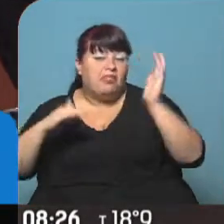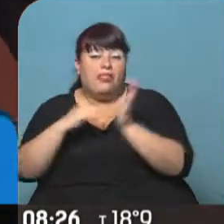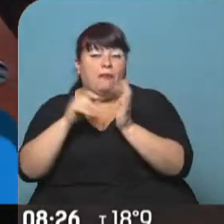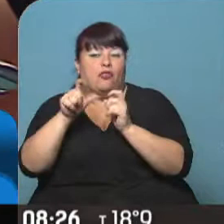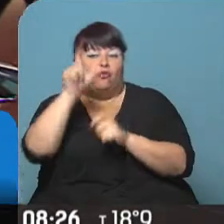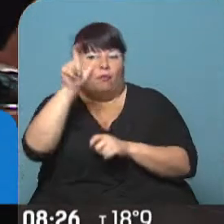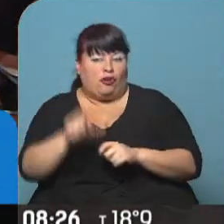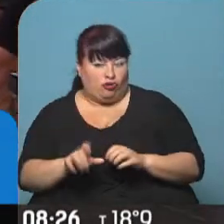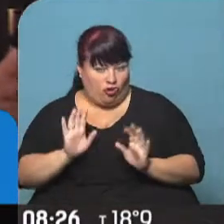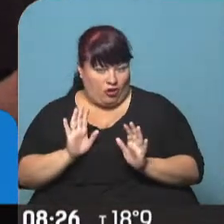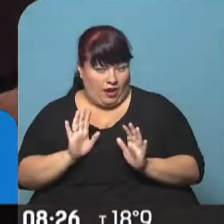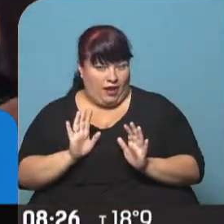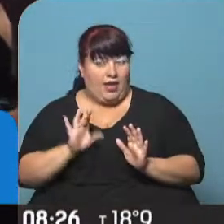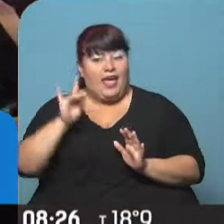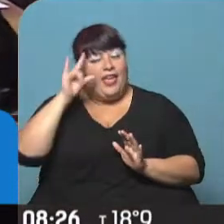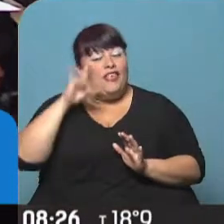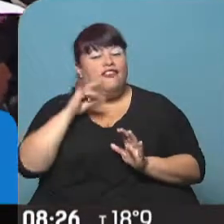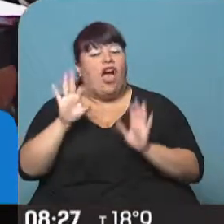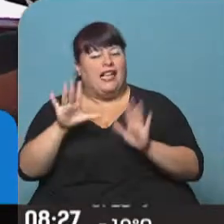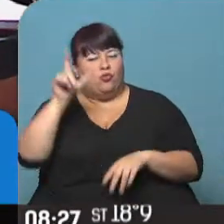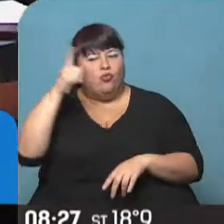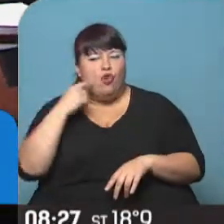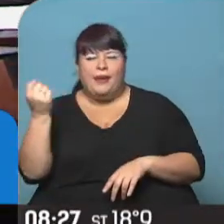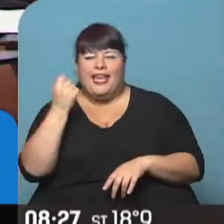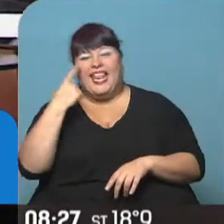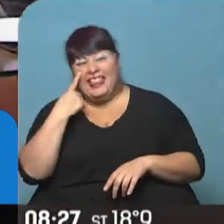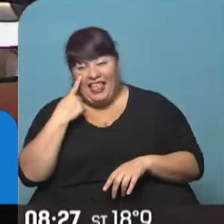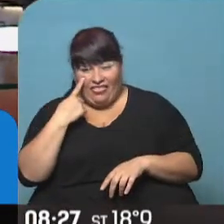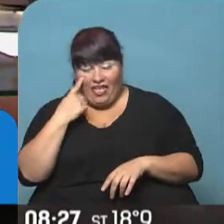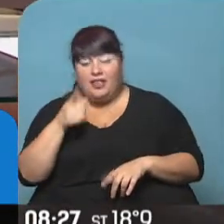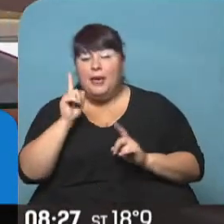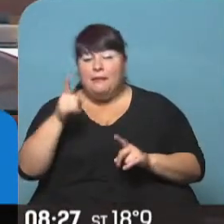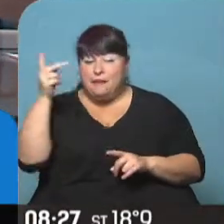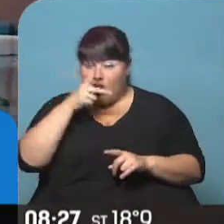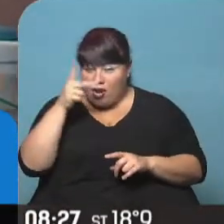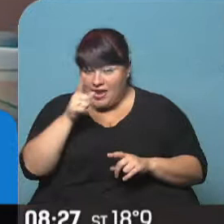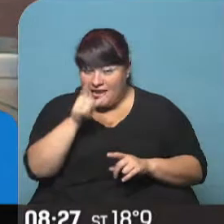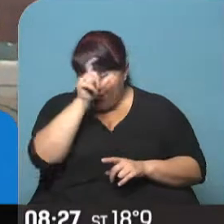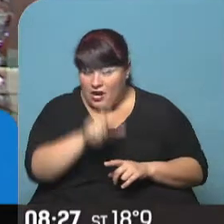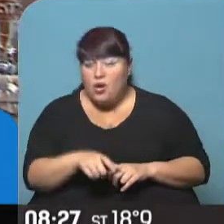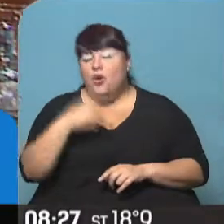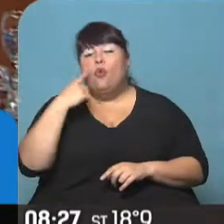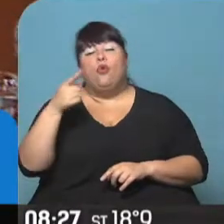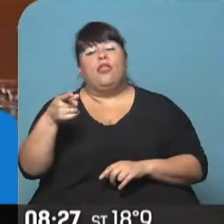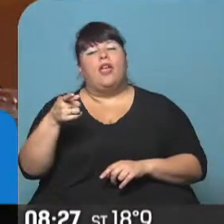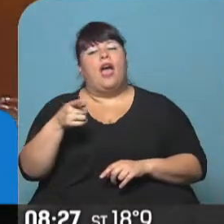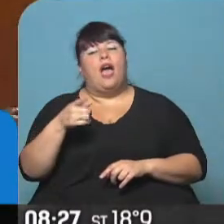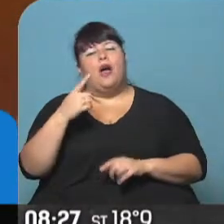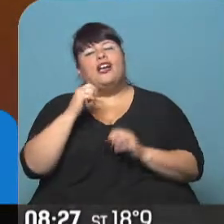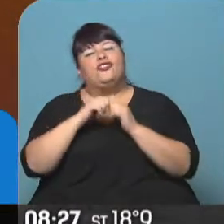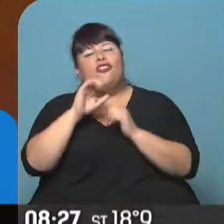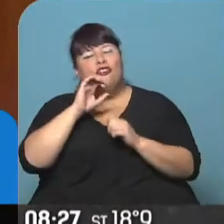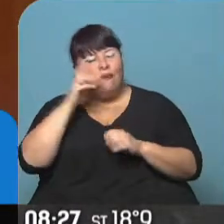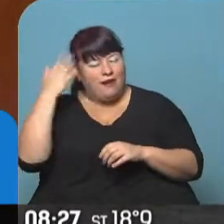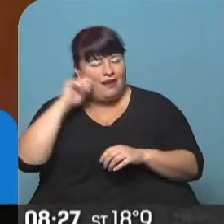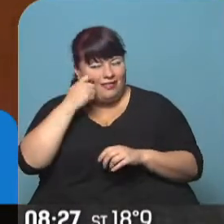su figura. De Vido fue eso, fue un hombre que quiso ser intendente y el mismo Kirchner, un día hay una anécdota muy